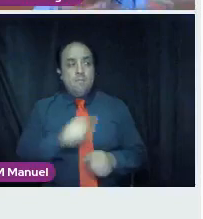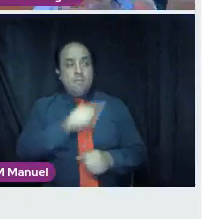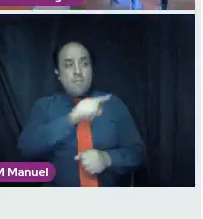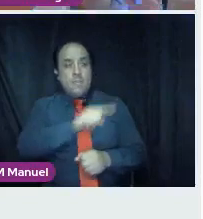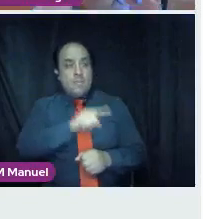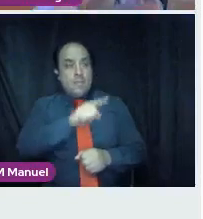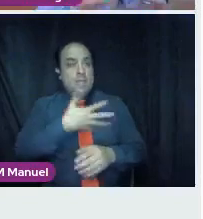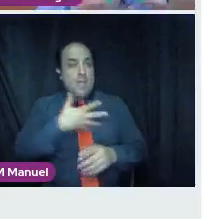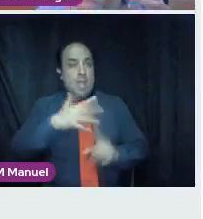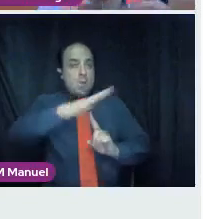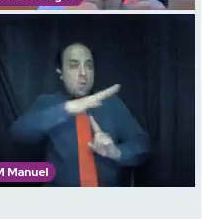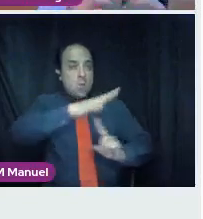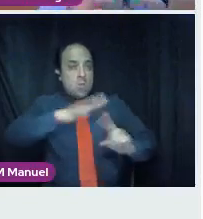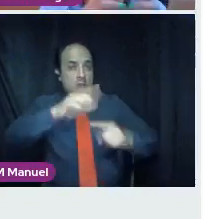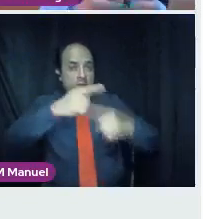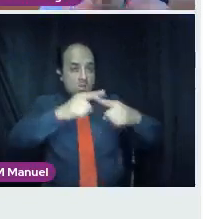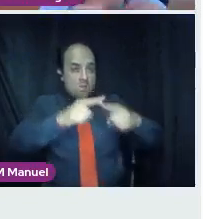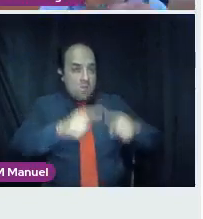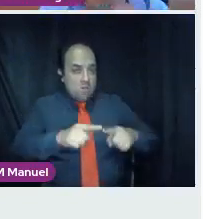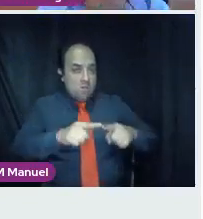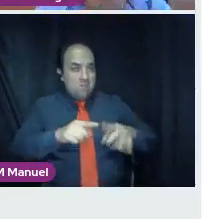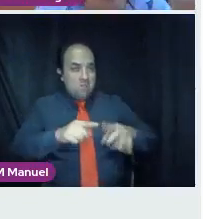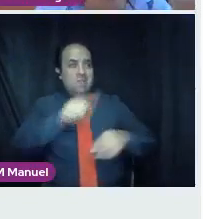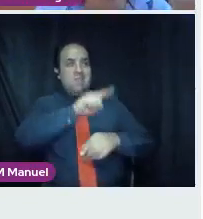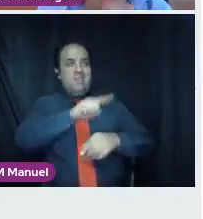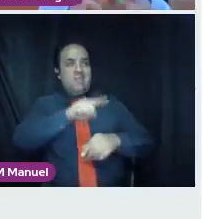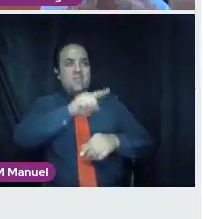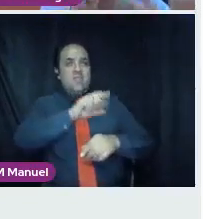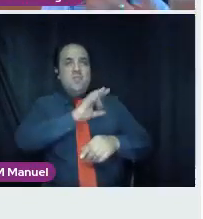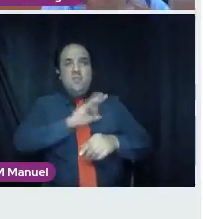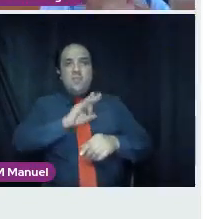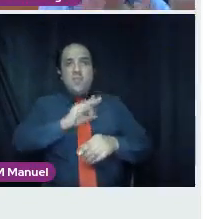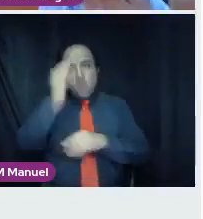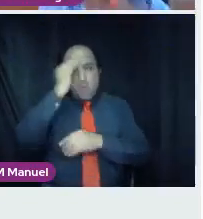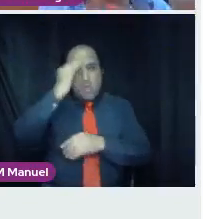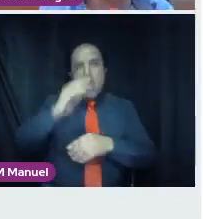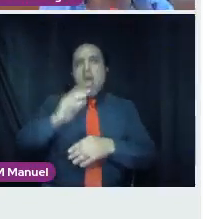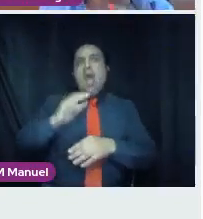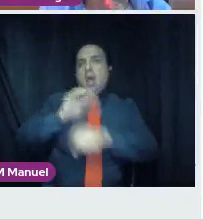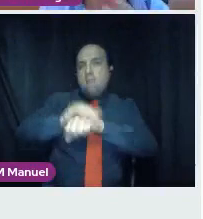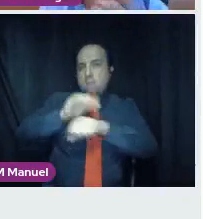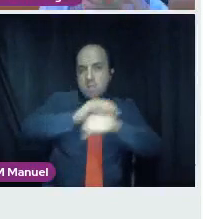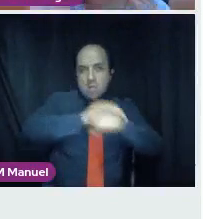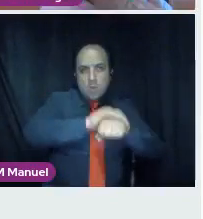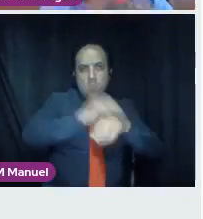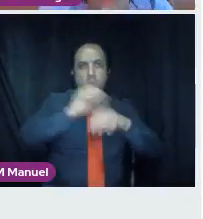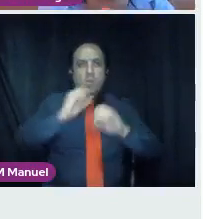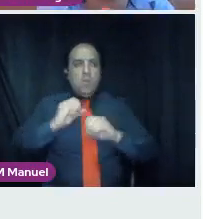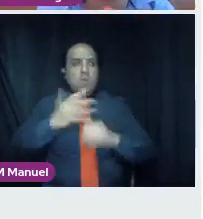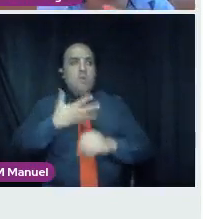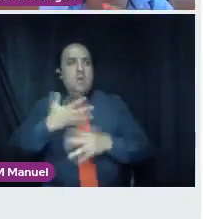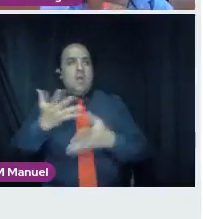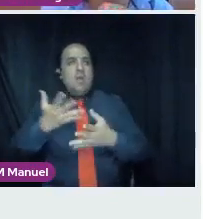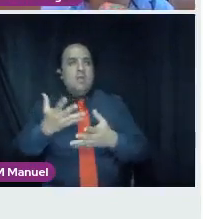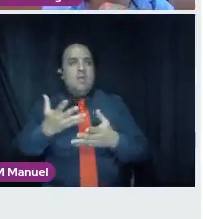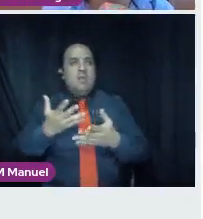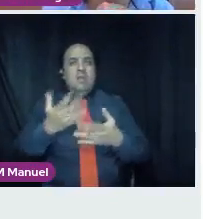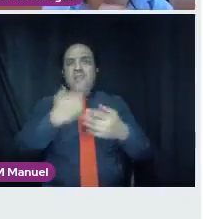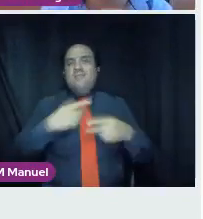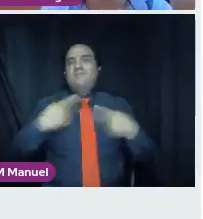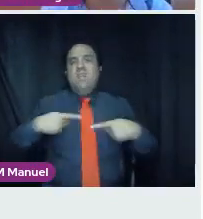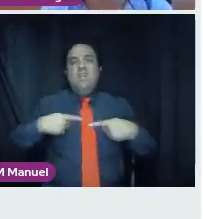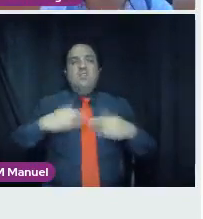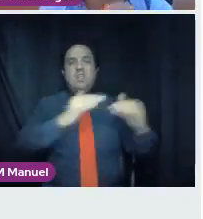estos contextos en donde dan espacios a que puedan tener amigos, a que puedan relacionarse con pares, con personas o figuras